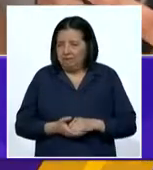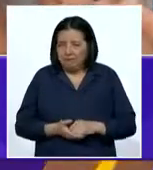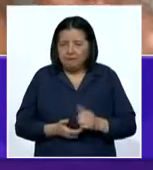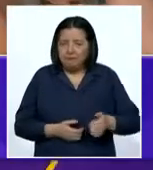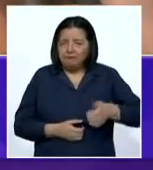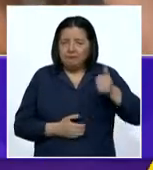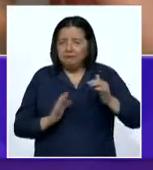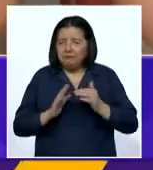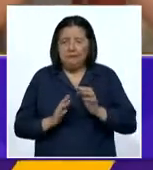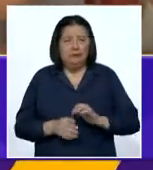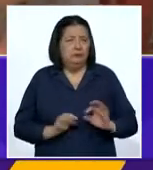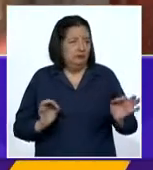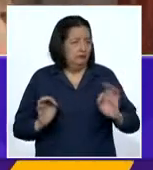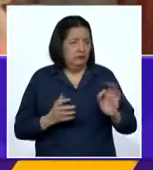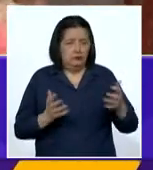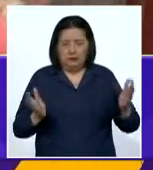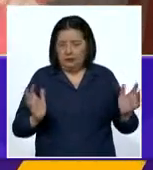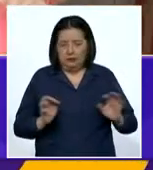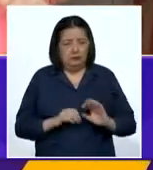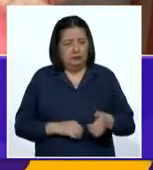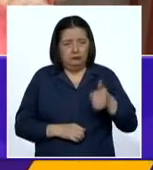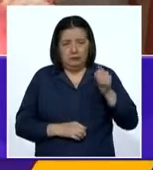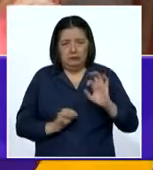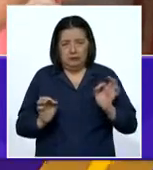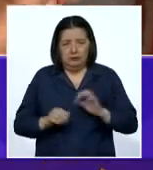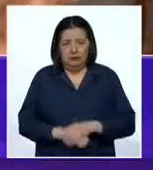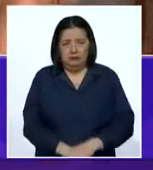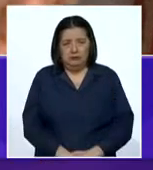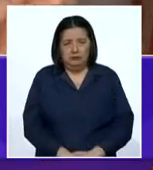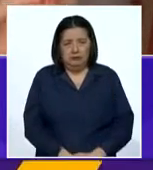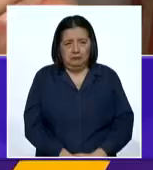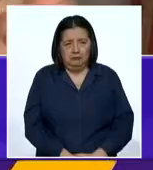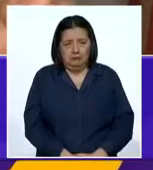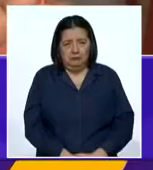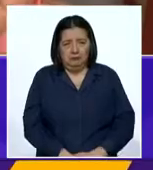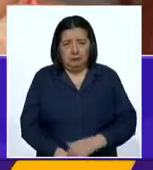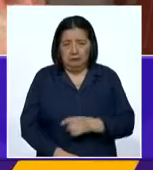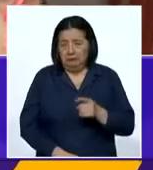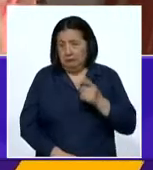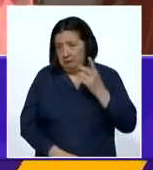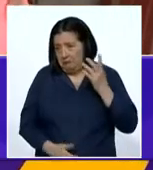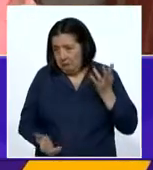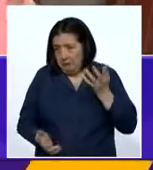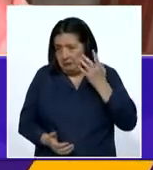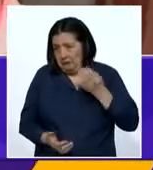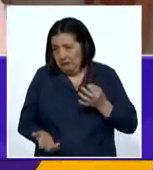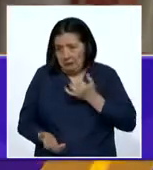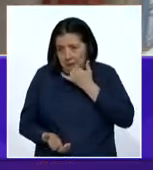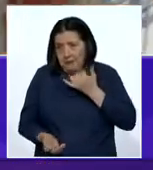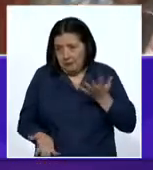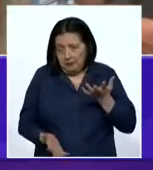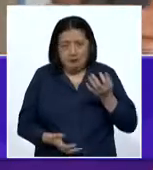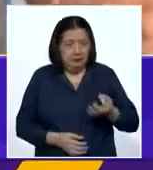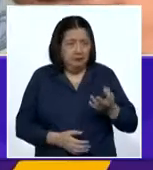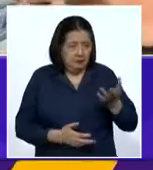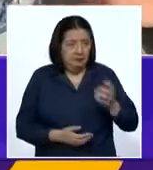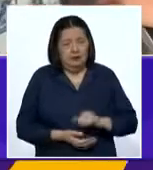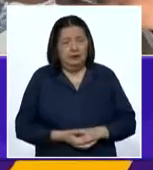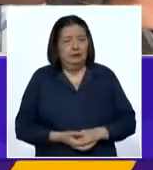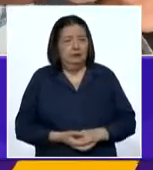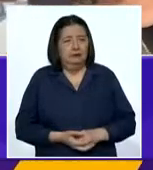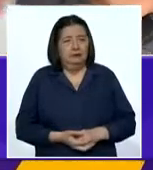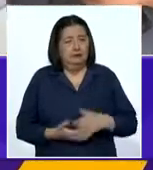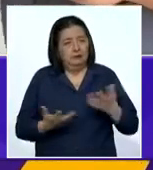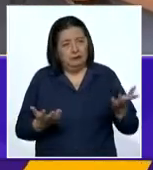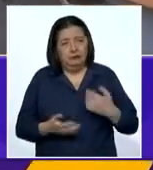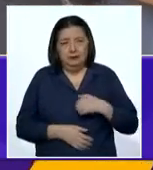dueños de la casa? ¿No había? No estaban los dueños. ¿No estaban? No. Esa es la realidad, pues, Lore, esa es la realidad, de verdad, porque...